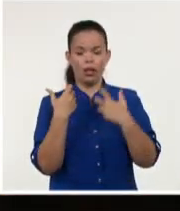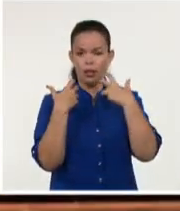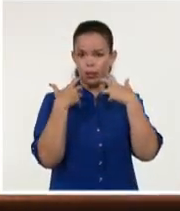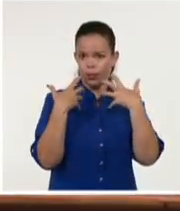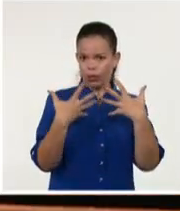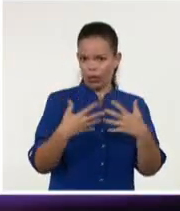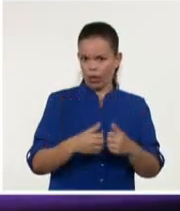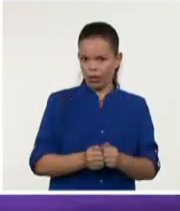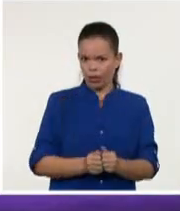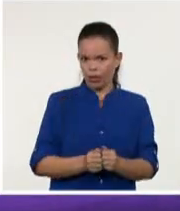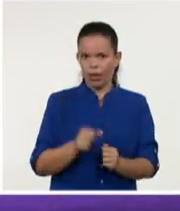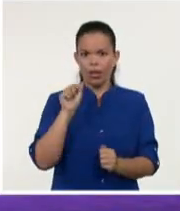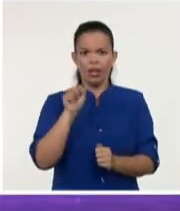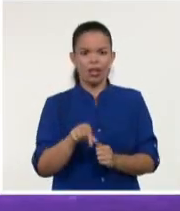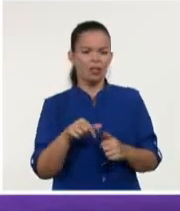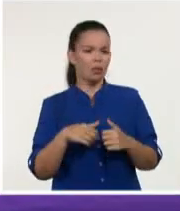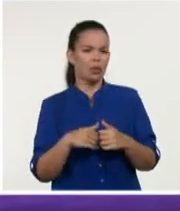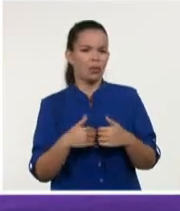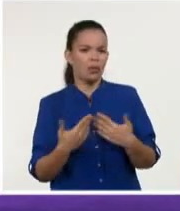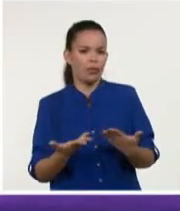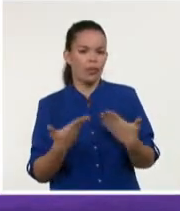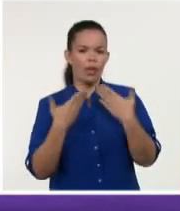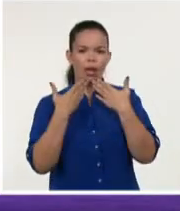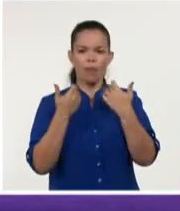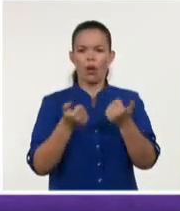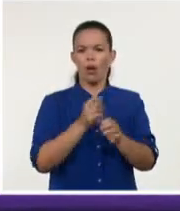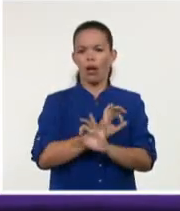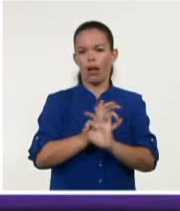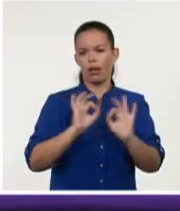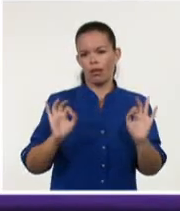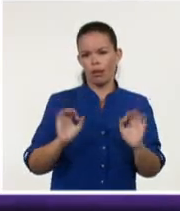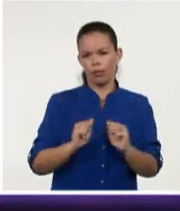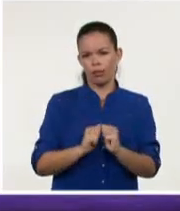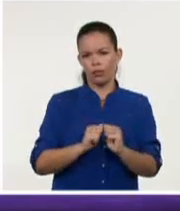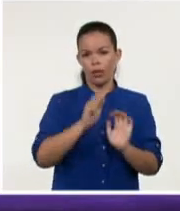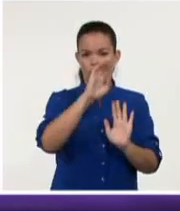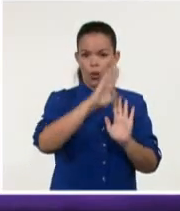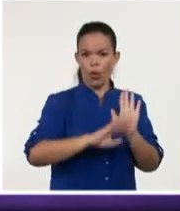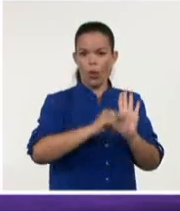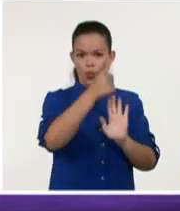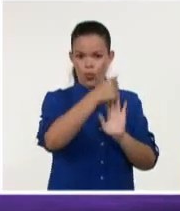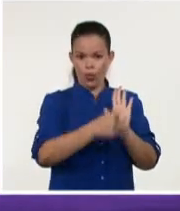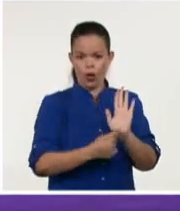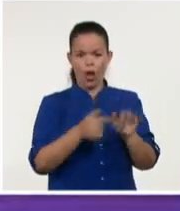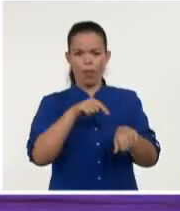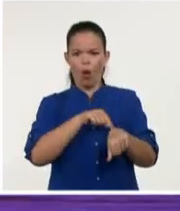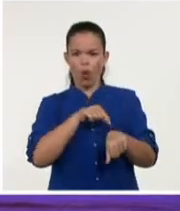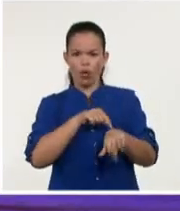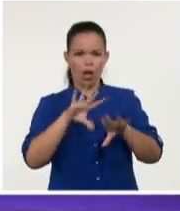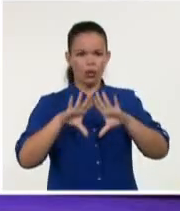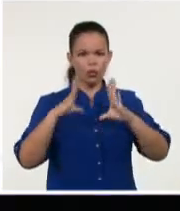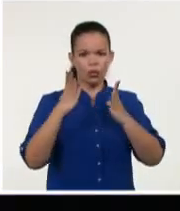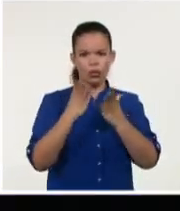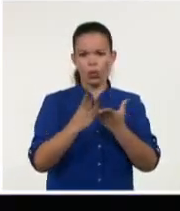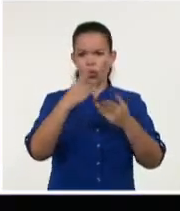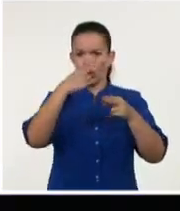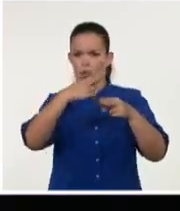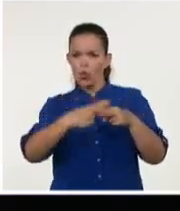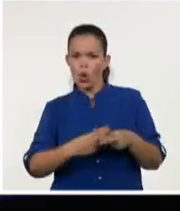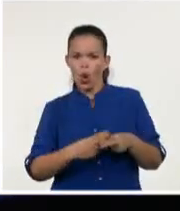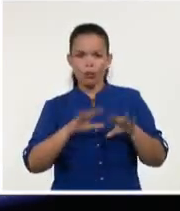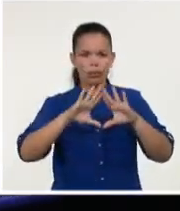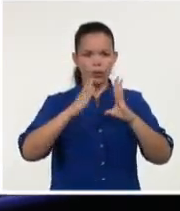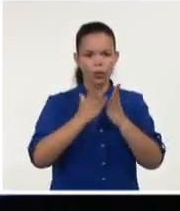automáticamente nuestras funciones. Los programas estuvieron muy bien balanceados desde los inicios, al